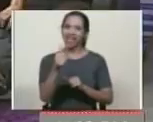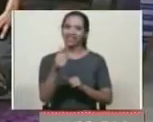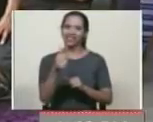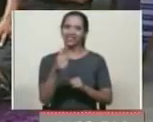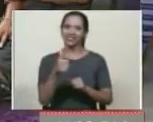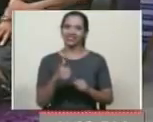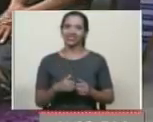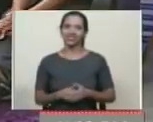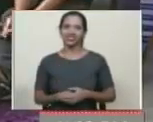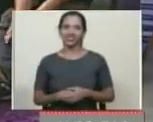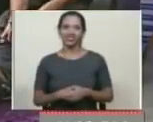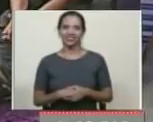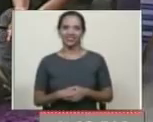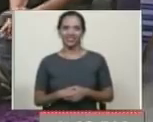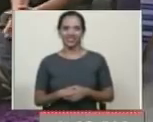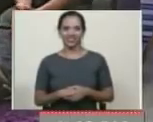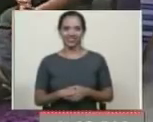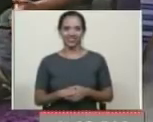Conducta.